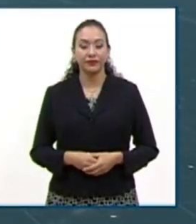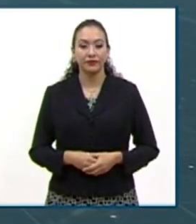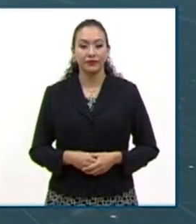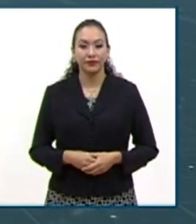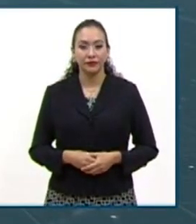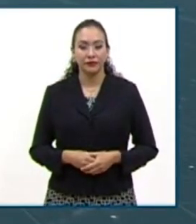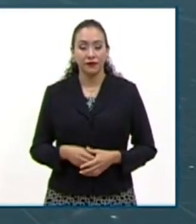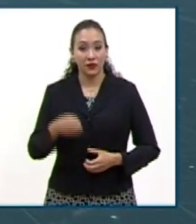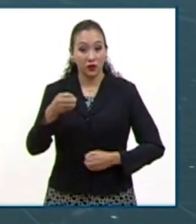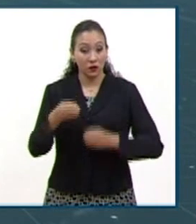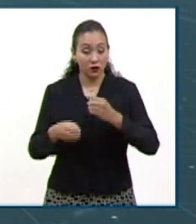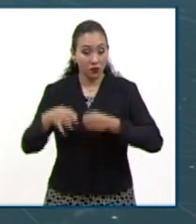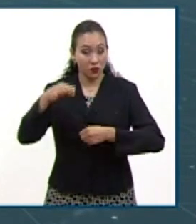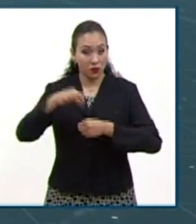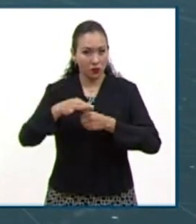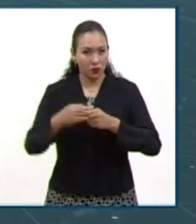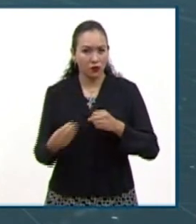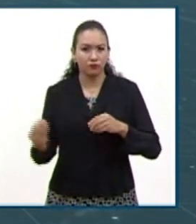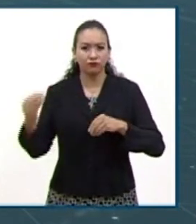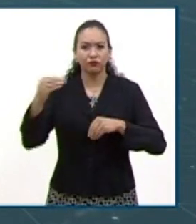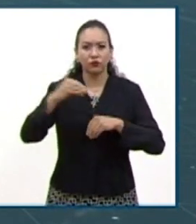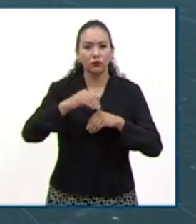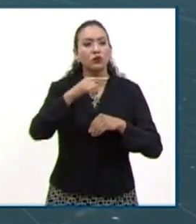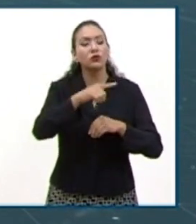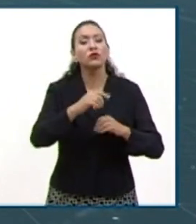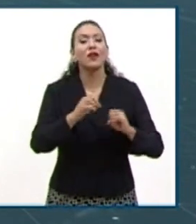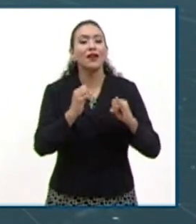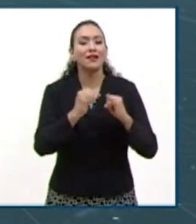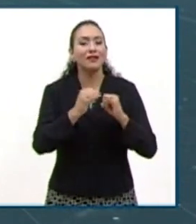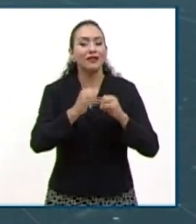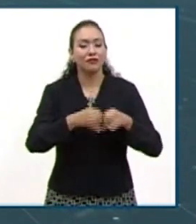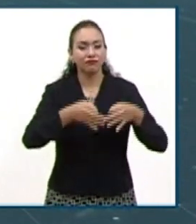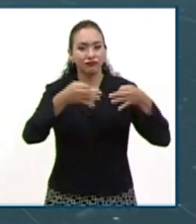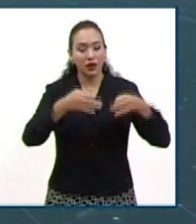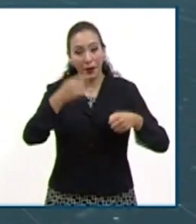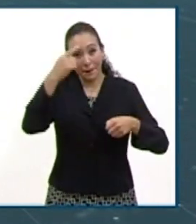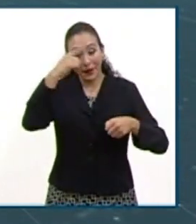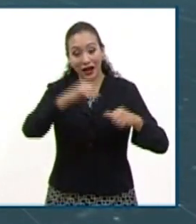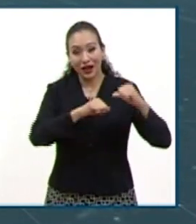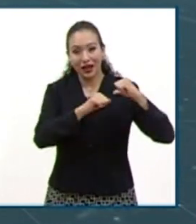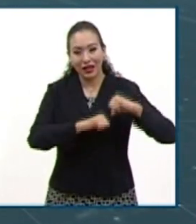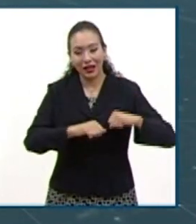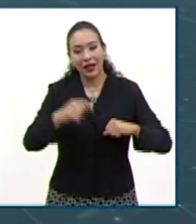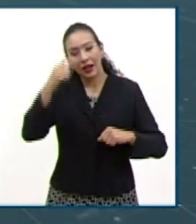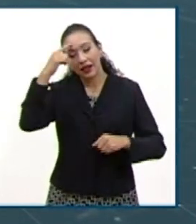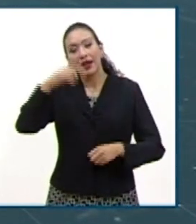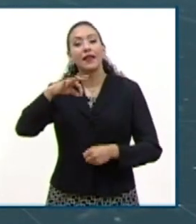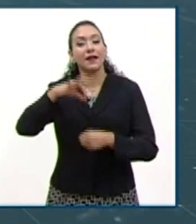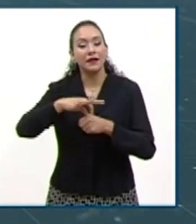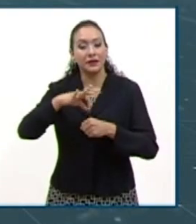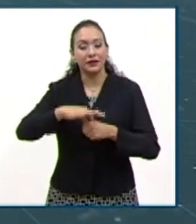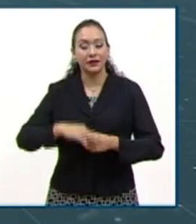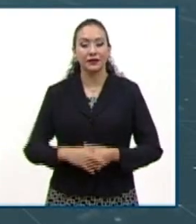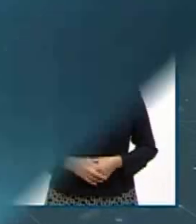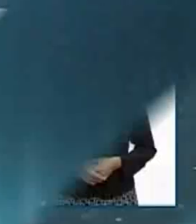El Tribunal Electoral instaló comisión encargada de elaborar proyecto de validez de la elección presidencial.